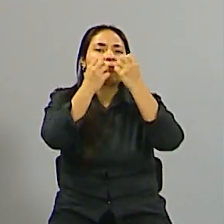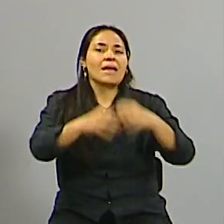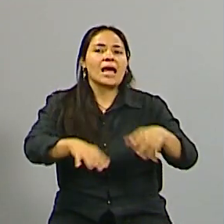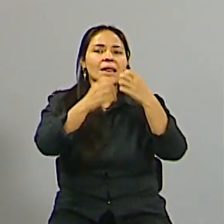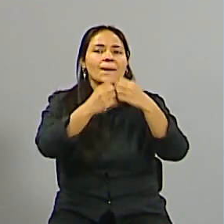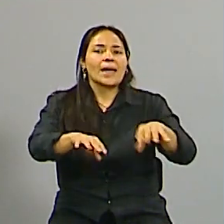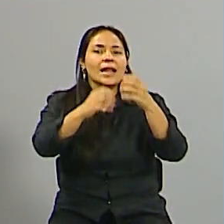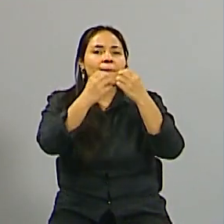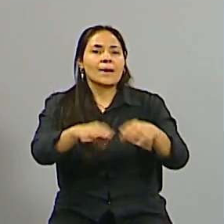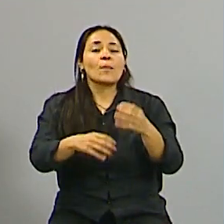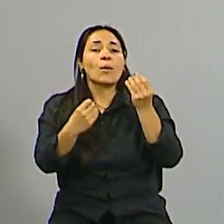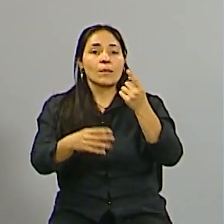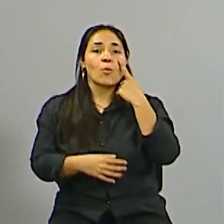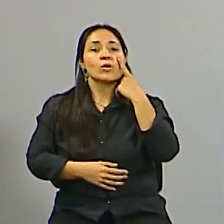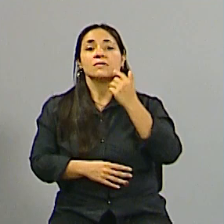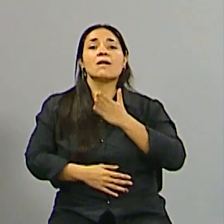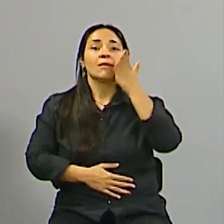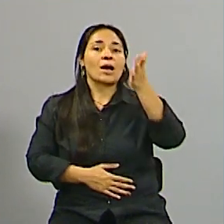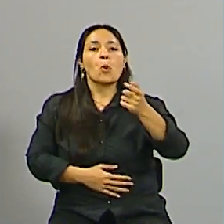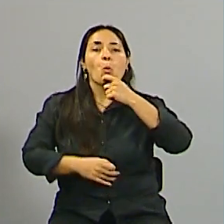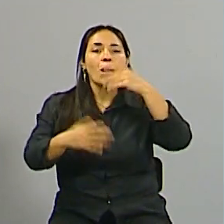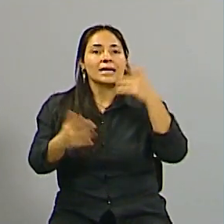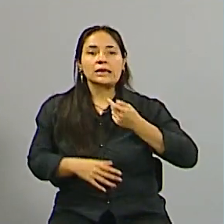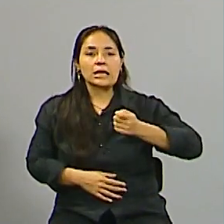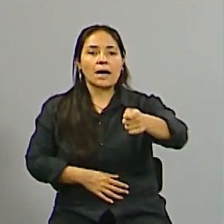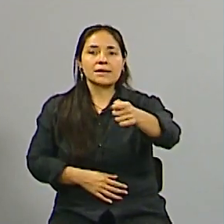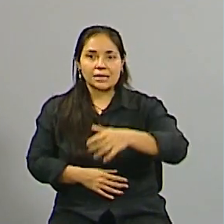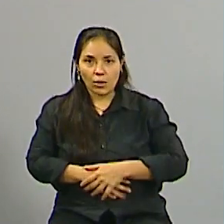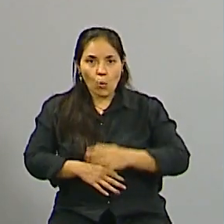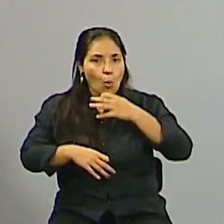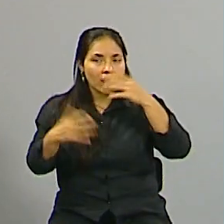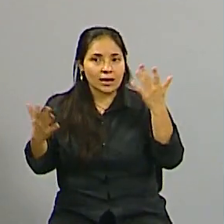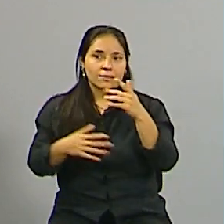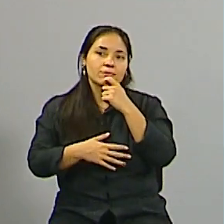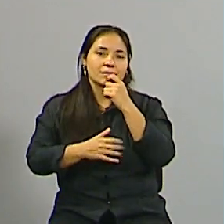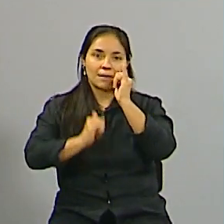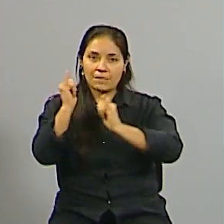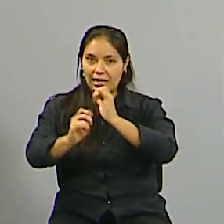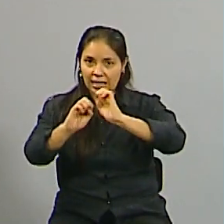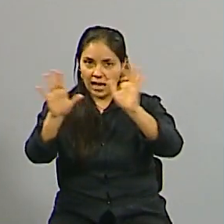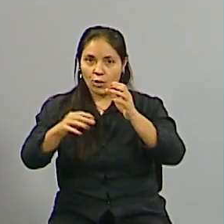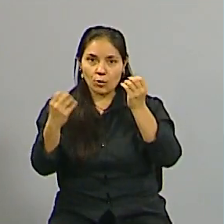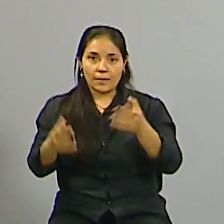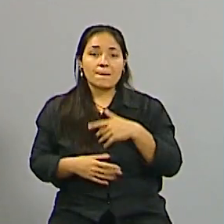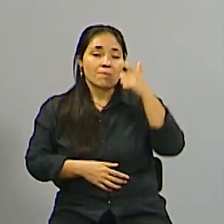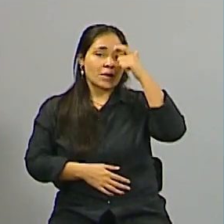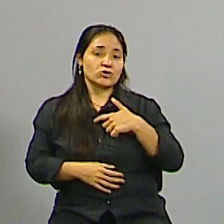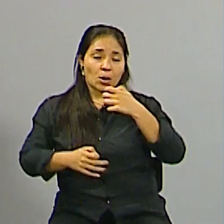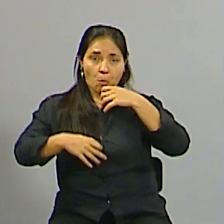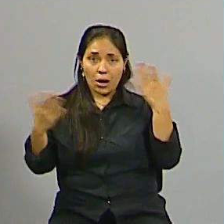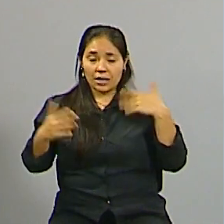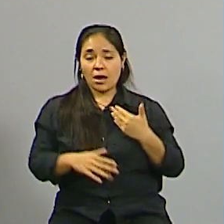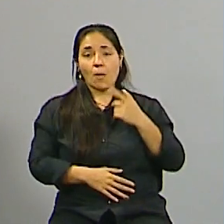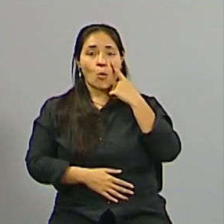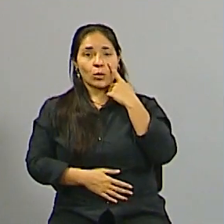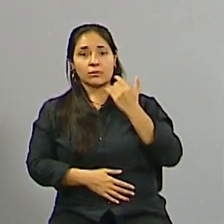cada vez que una persona va al municipio a realizar cualquier tipo de trámite. Y esto es transversal a todo y voy a explicar por qué. Cualquier vecino común y corriente va